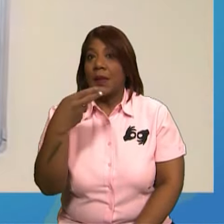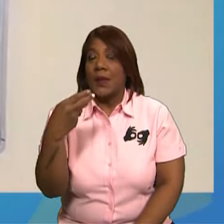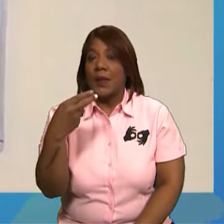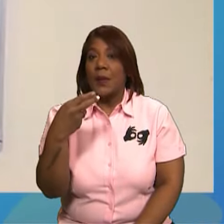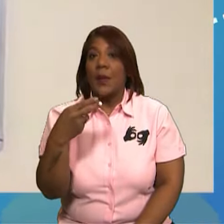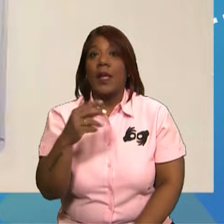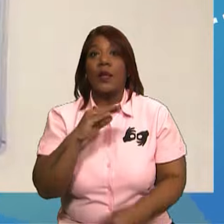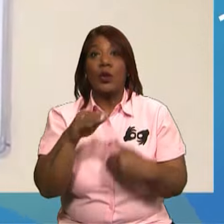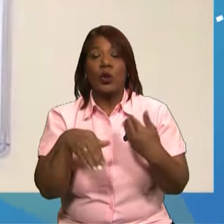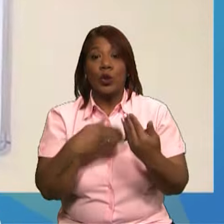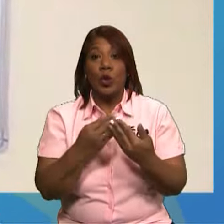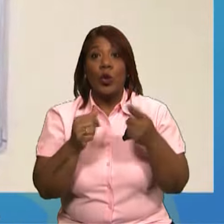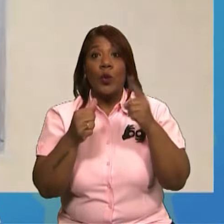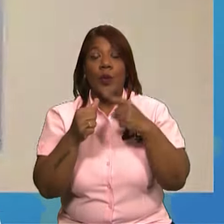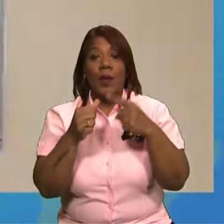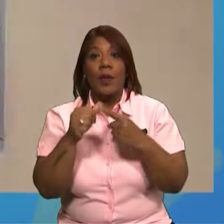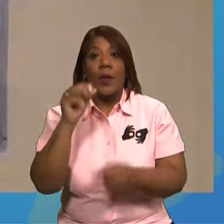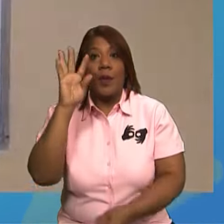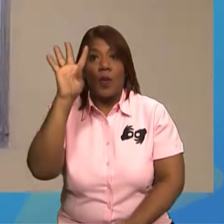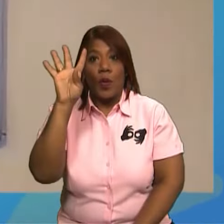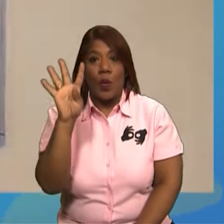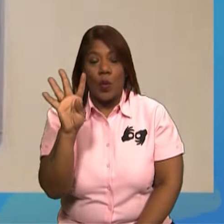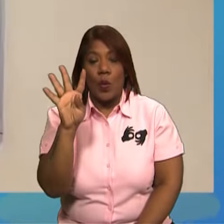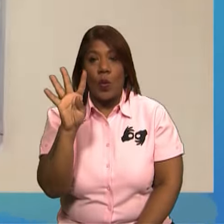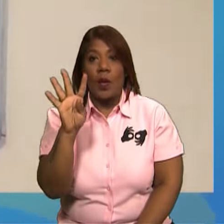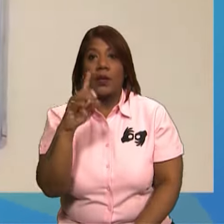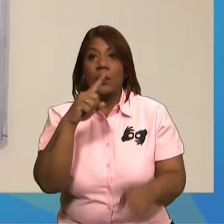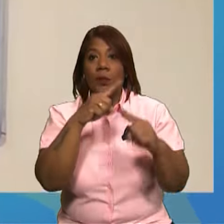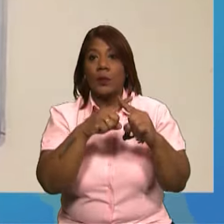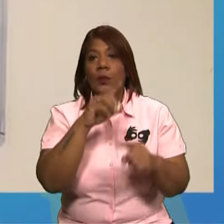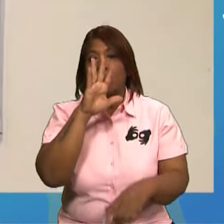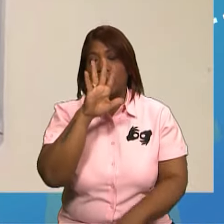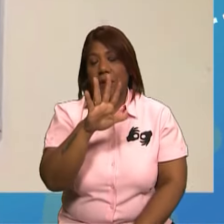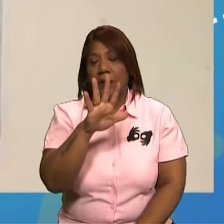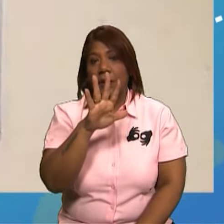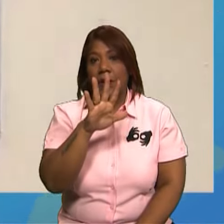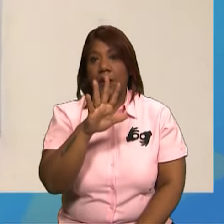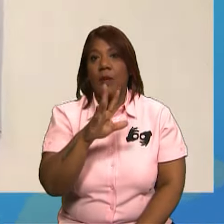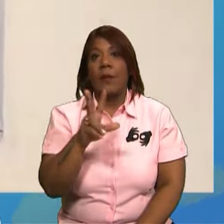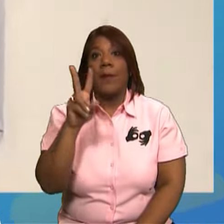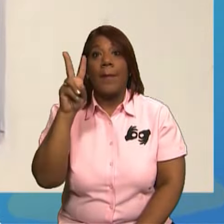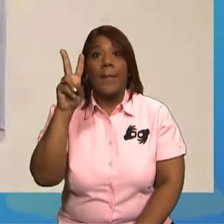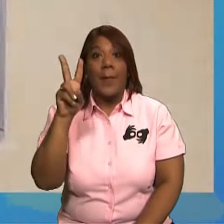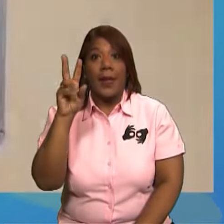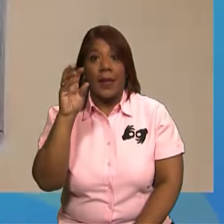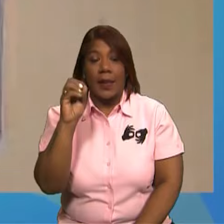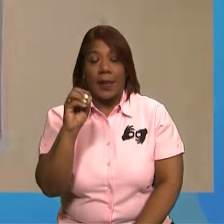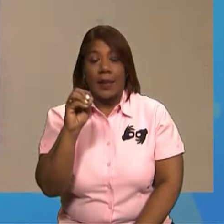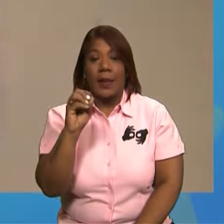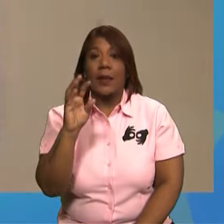4. 4 por 5 es igual a 20.